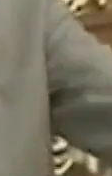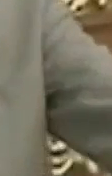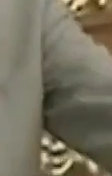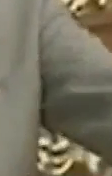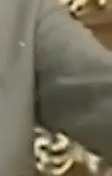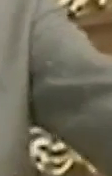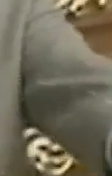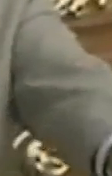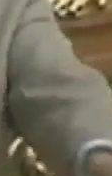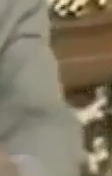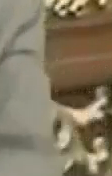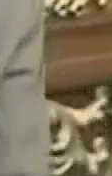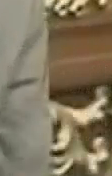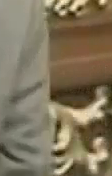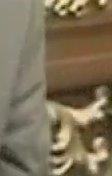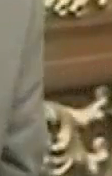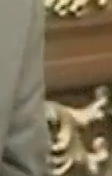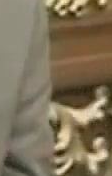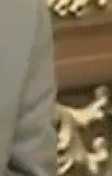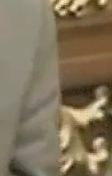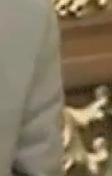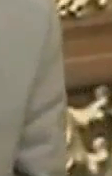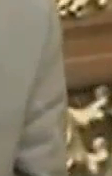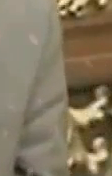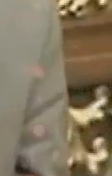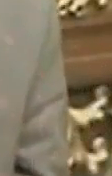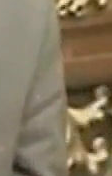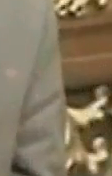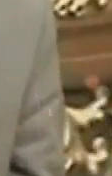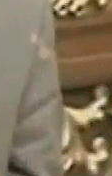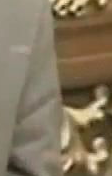Pero alguien dijo: no, ese es el diputado Aristóbulo Isturiz.